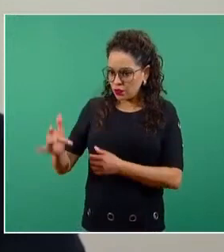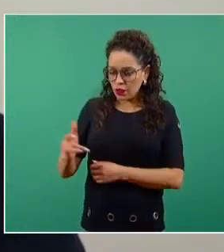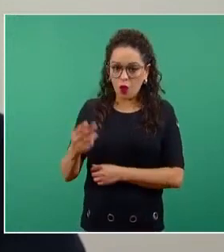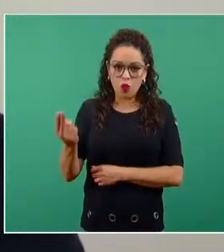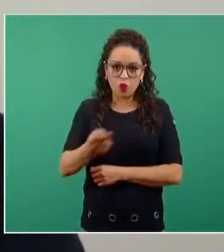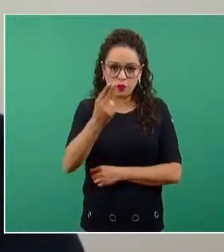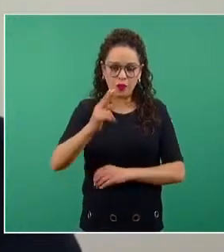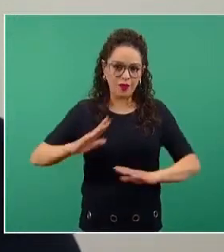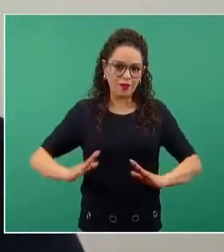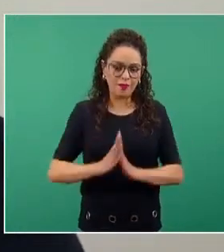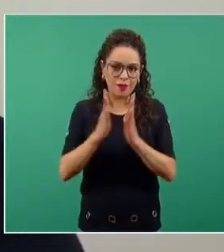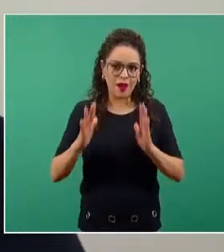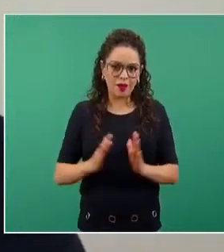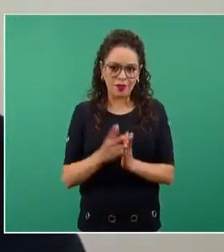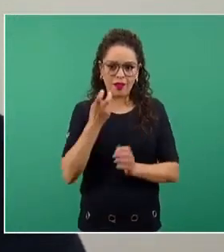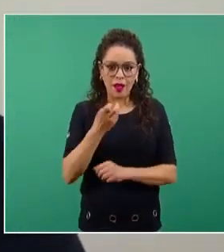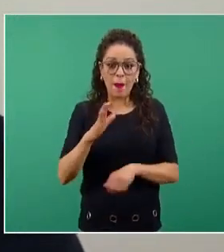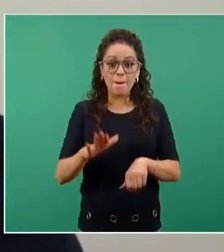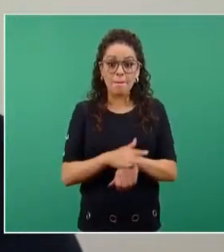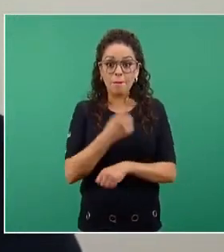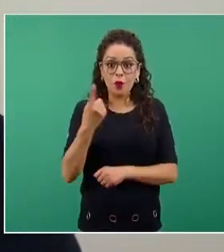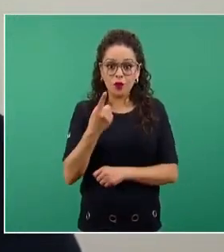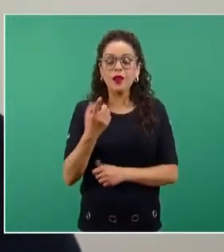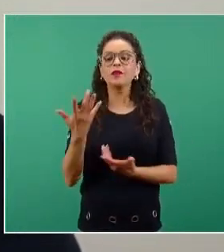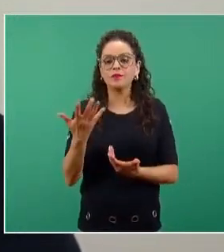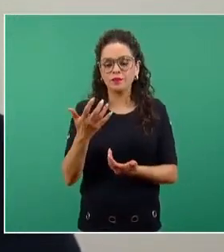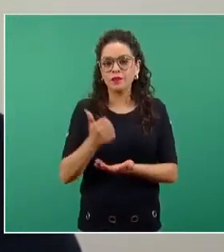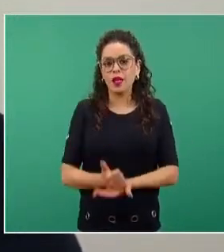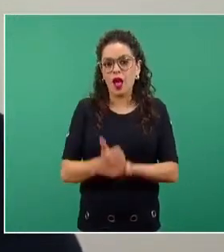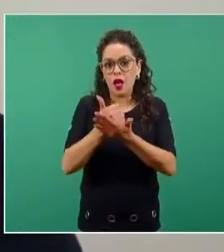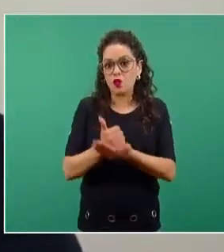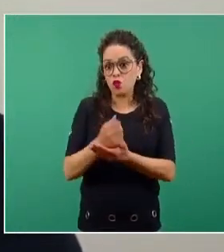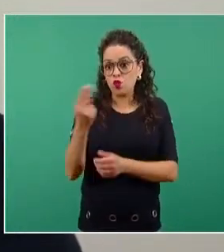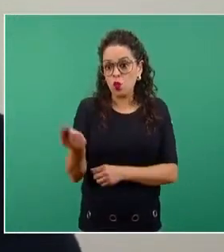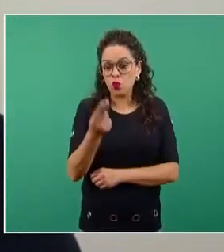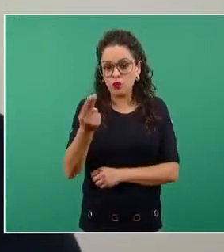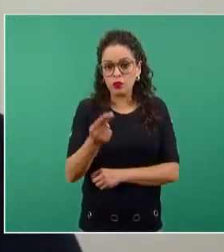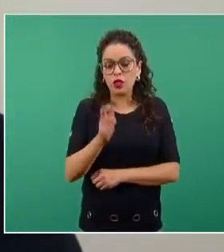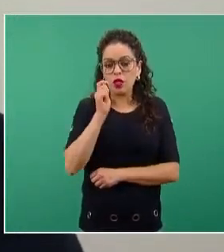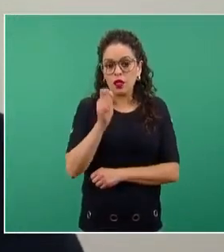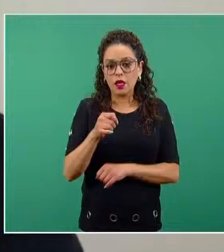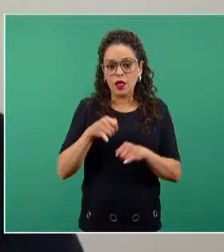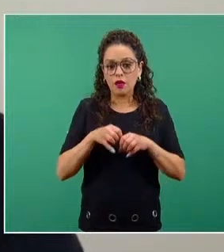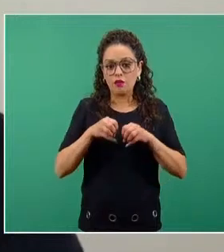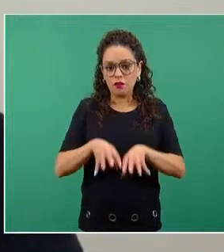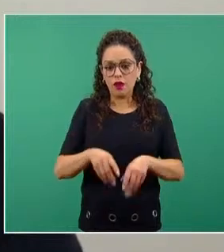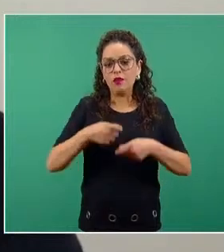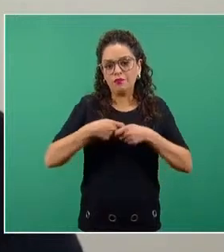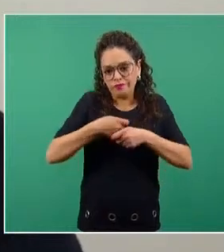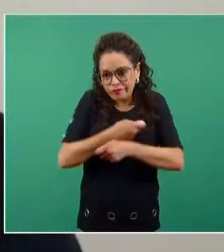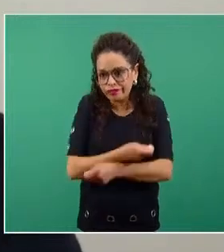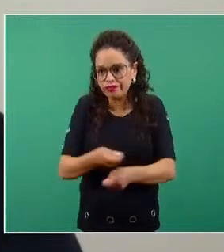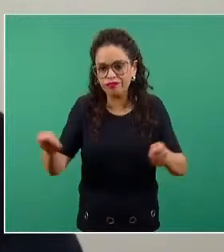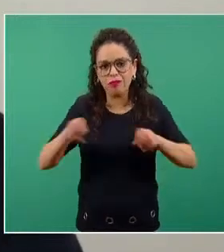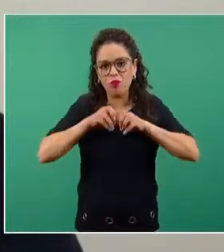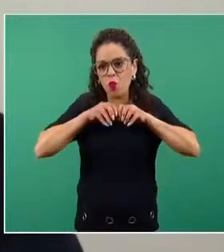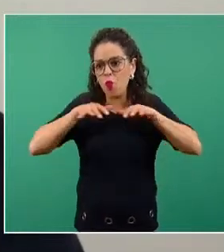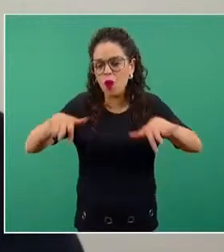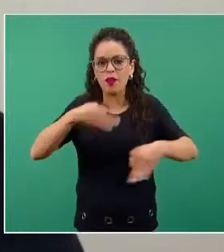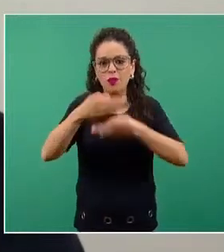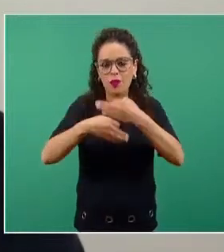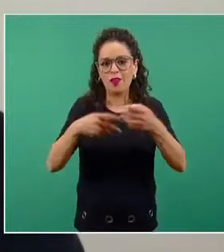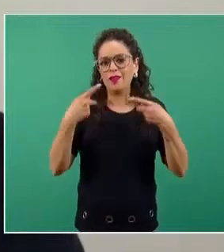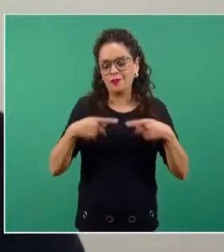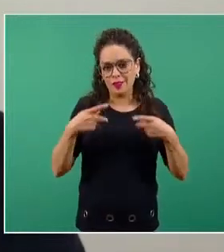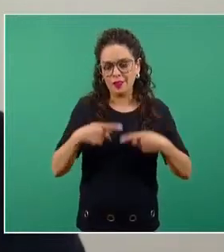de ustedes en todo esto, porque es a través precisamente de los medios de comunicación que esto puede ser una realidad. Como ustedes